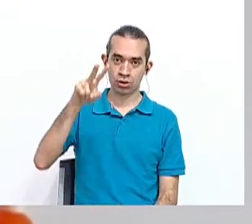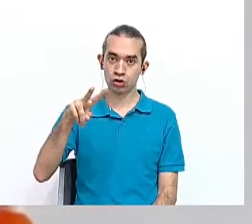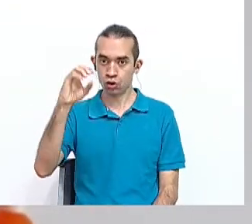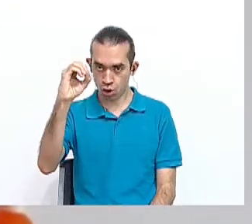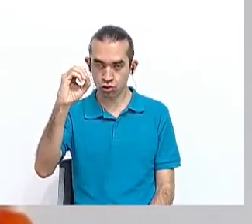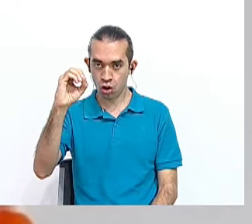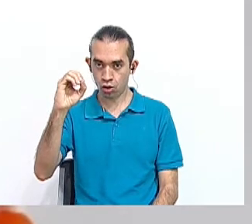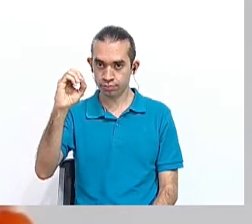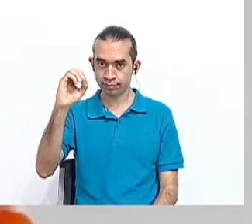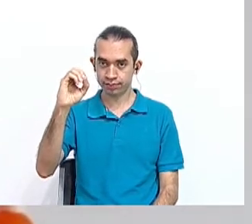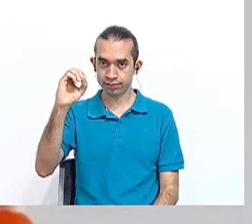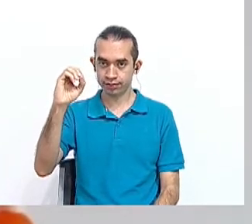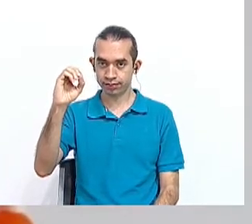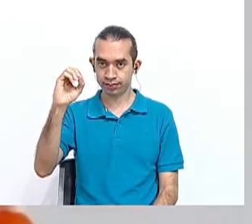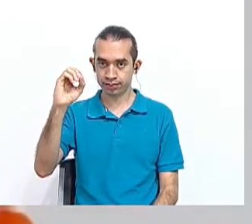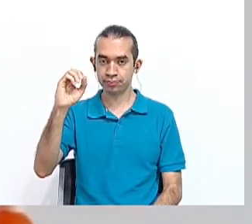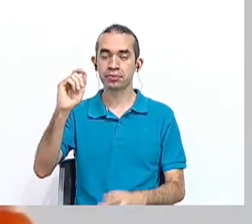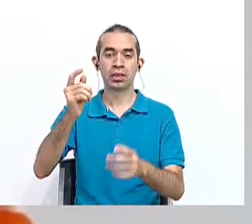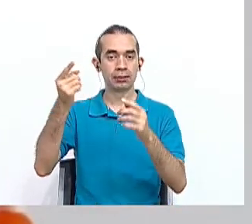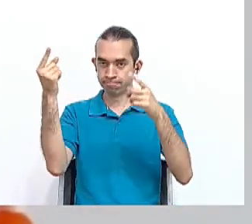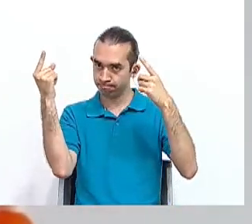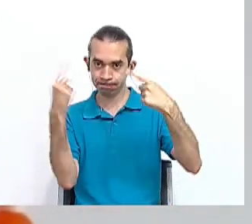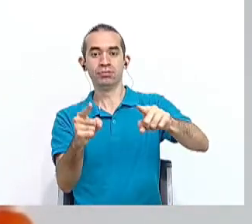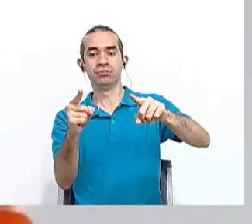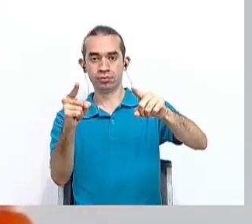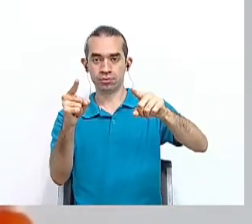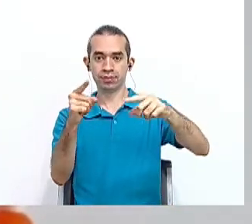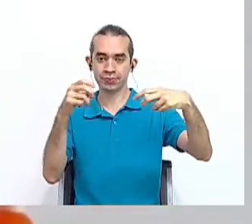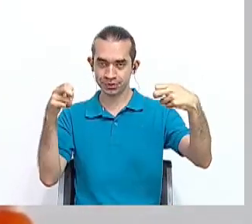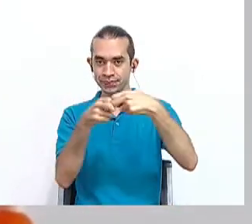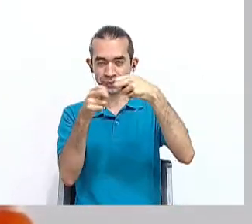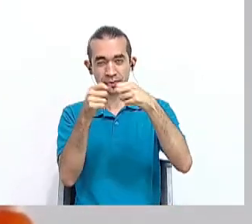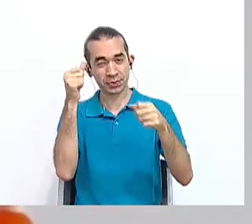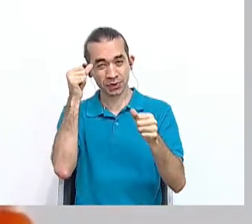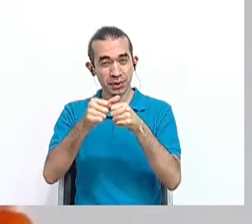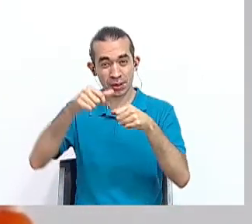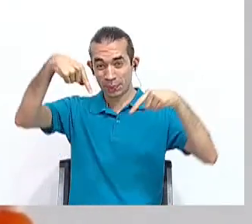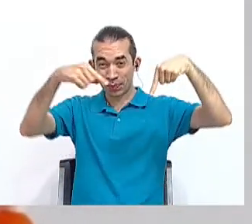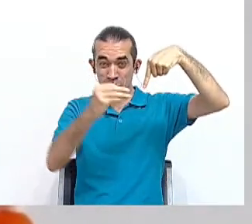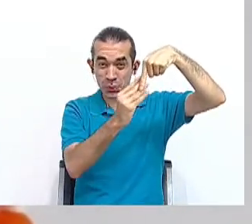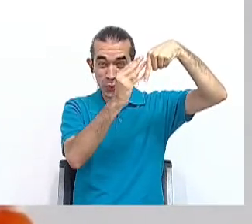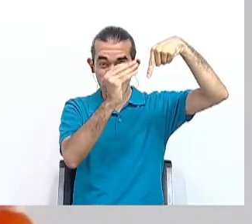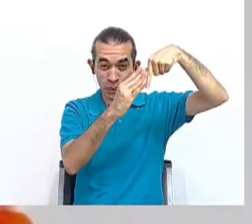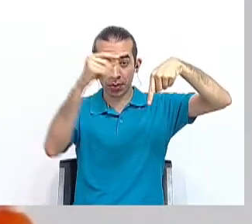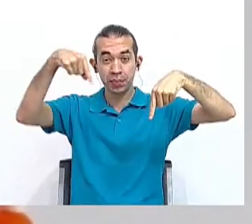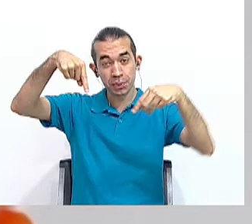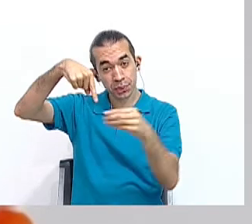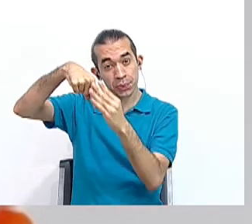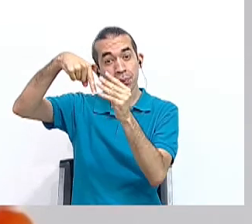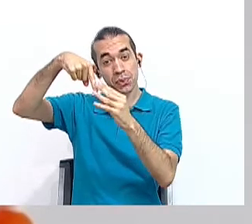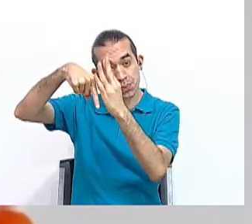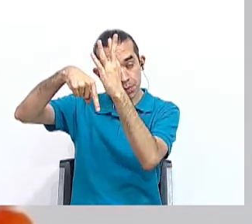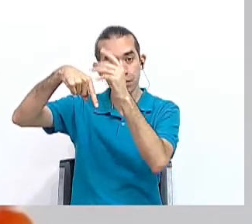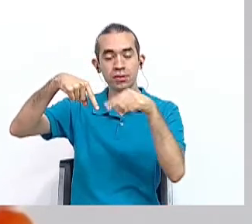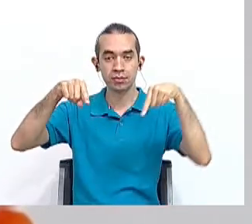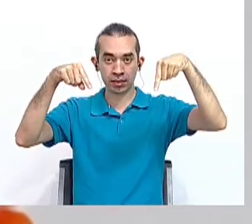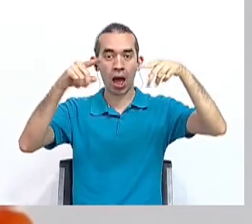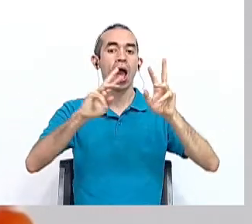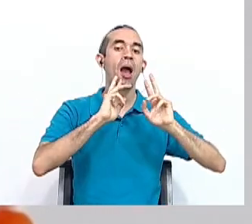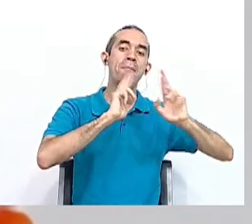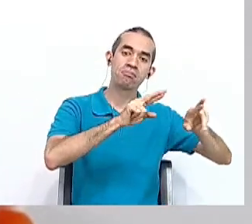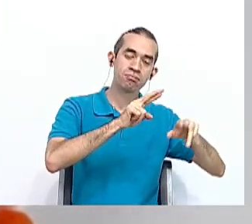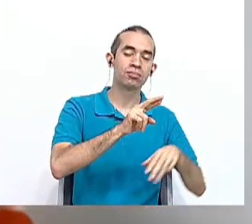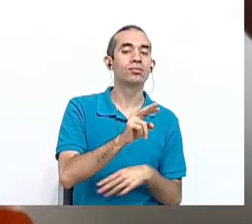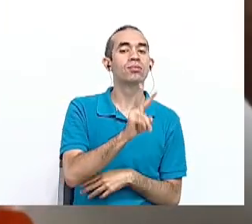inicio, ocurre la reacción, que fueron las burbujitas que observamos, para obtener 2